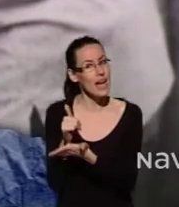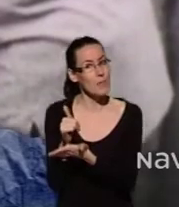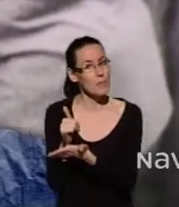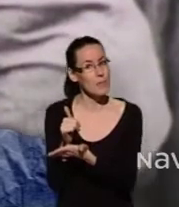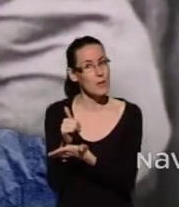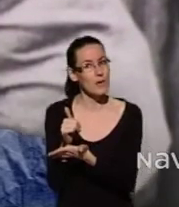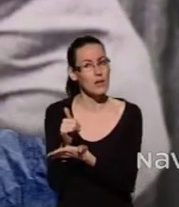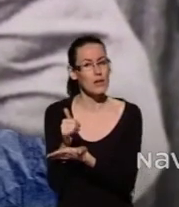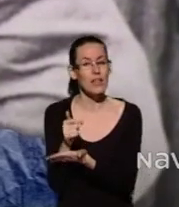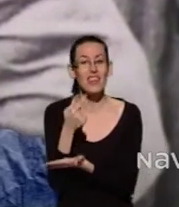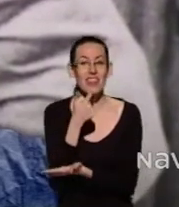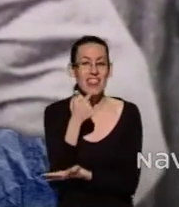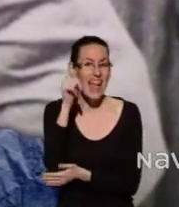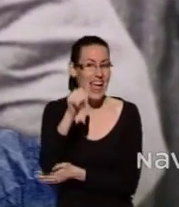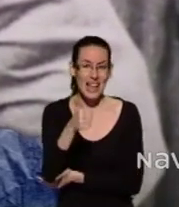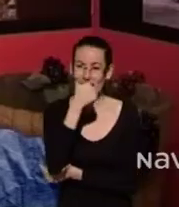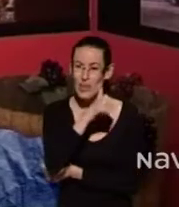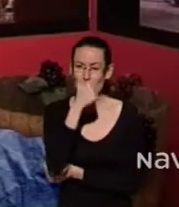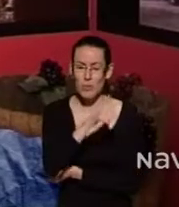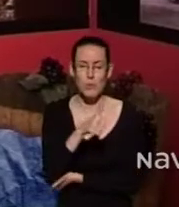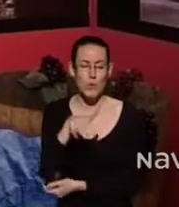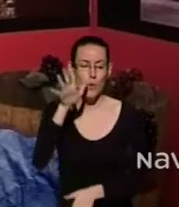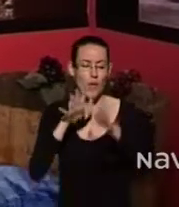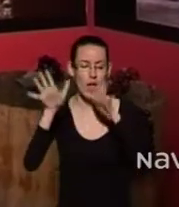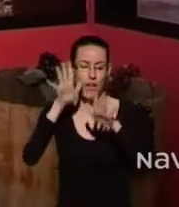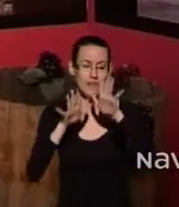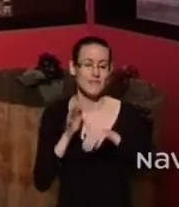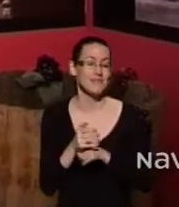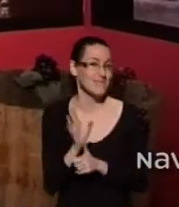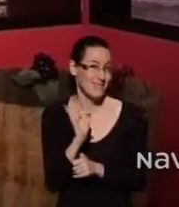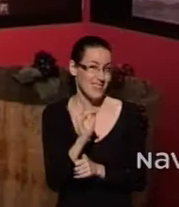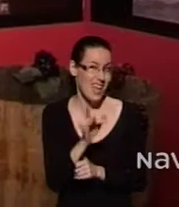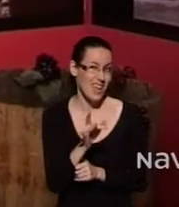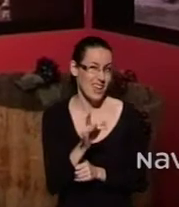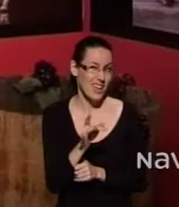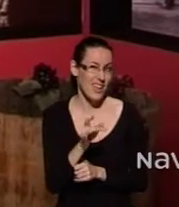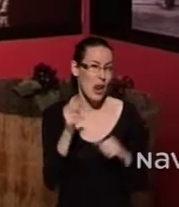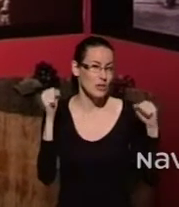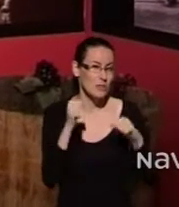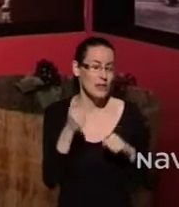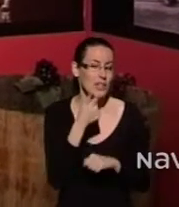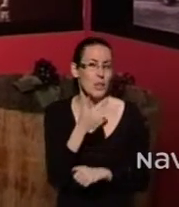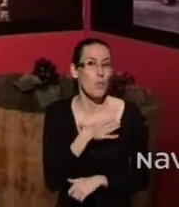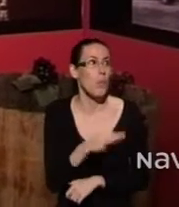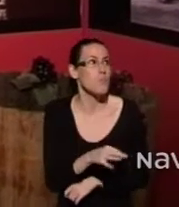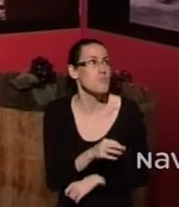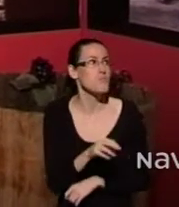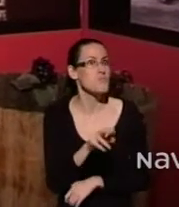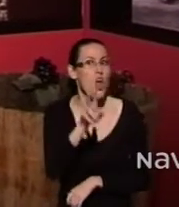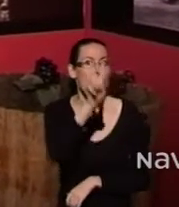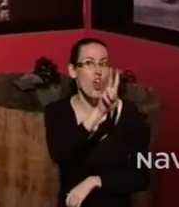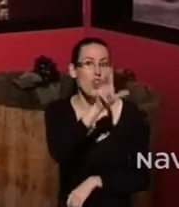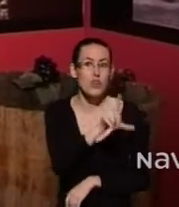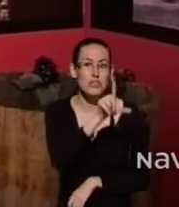años dicen que se bebía mucho vino también, ¿no? Bueno, pues cuenta la gente mayor que podían ir perfectamente con 2-3 litros de vino al día